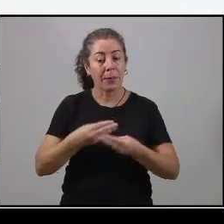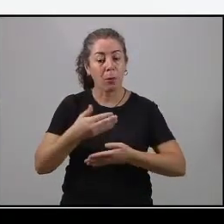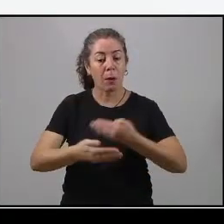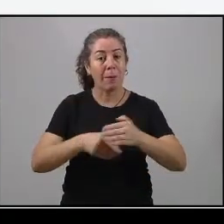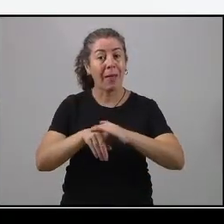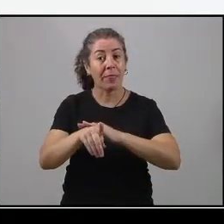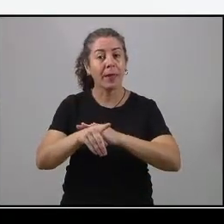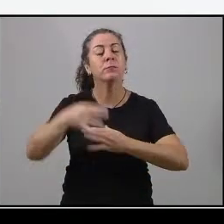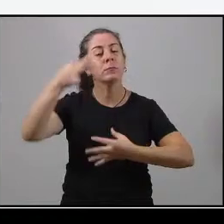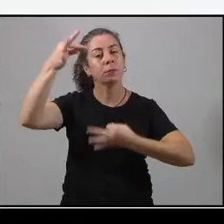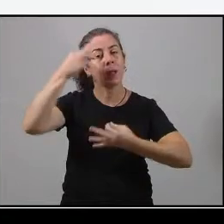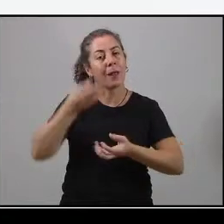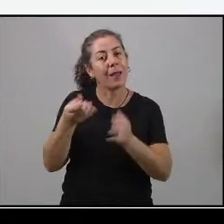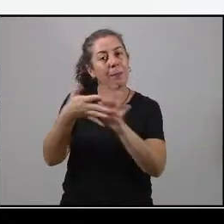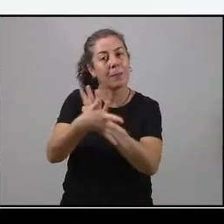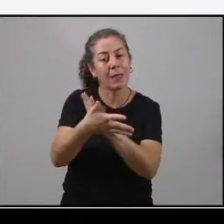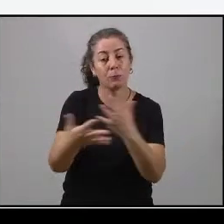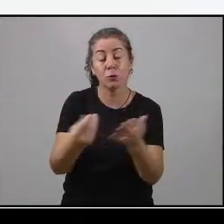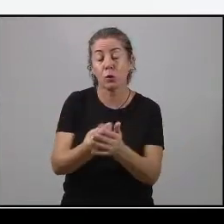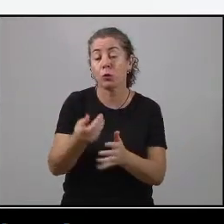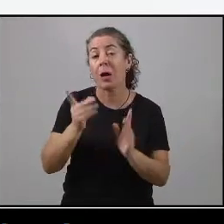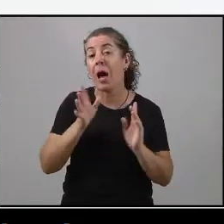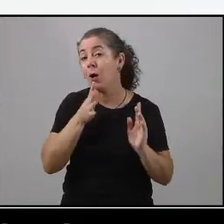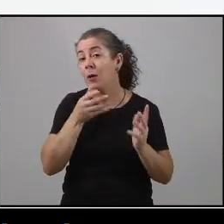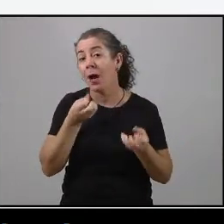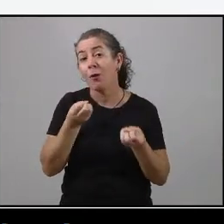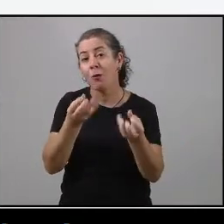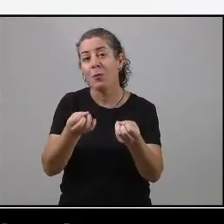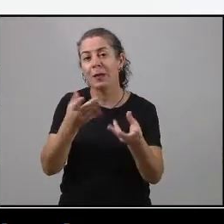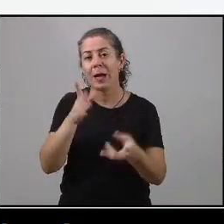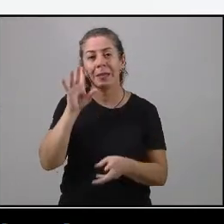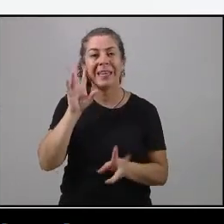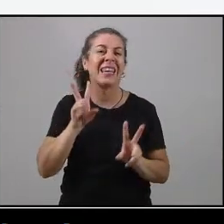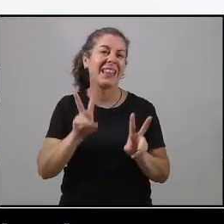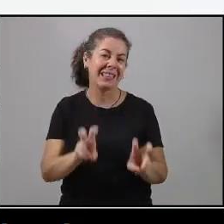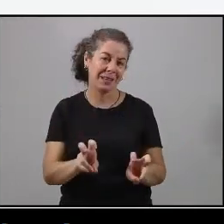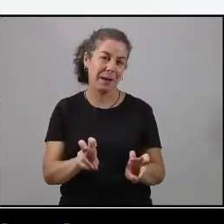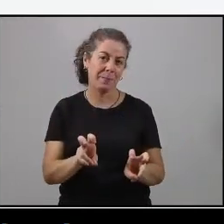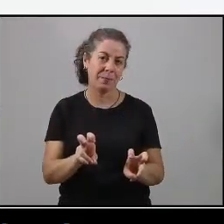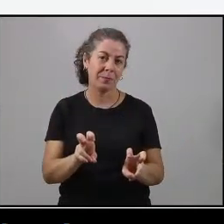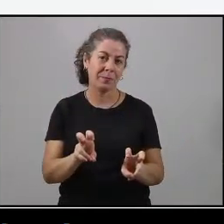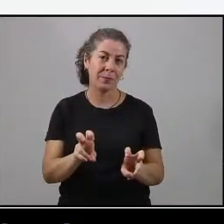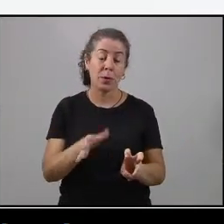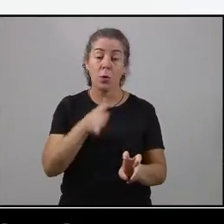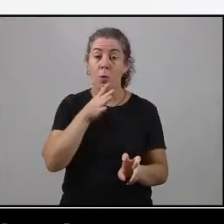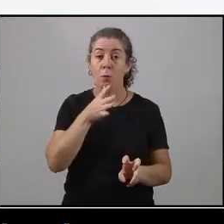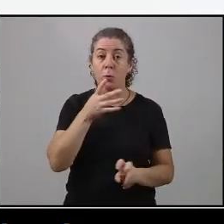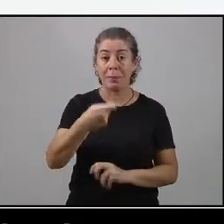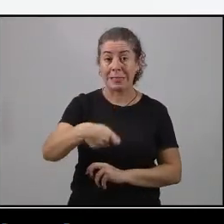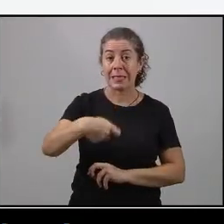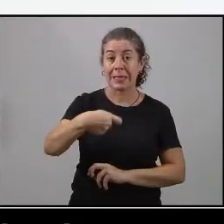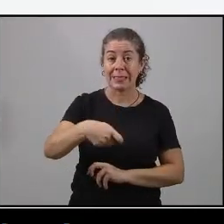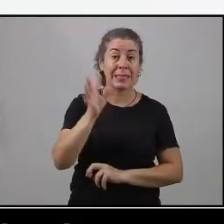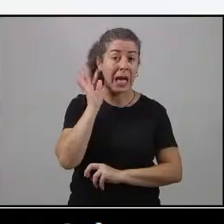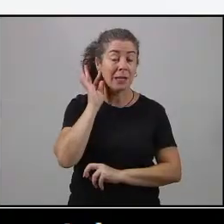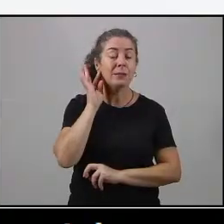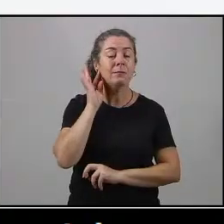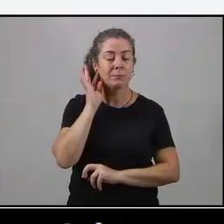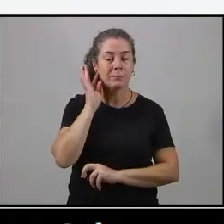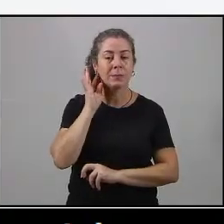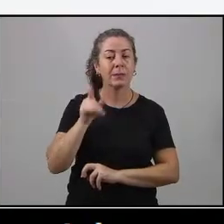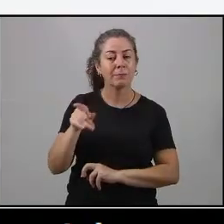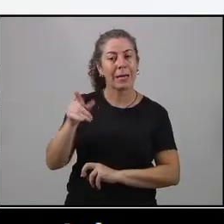avance. Lo que le queremos comunicar es hoy esa iniciativa que ha tenido lugar por parte de la presidenta y que ha sido muy